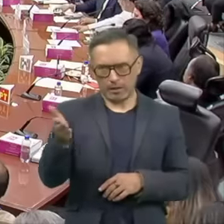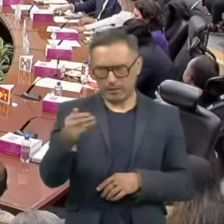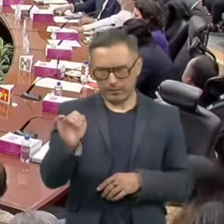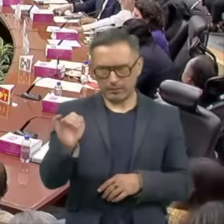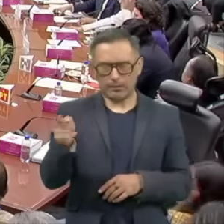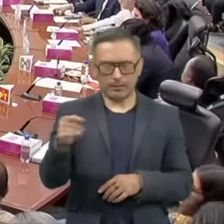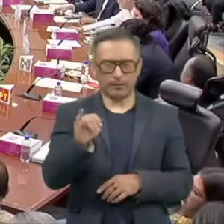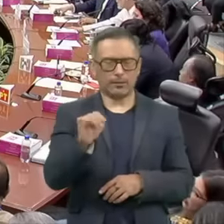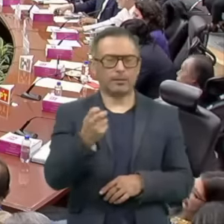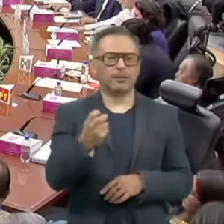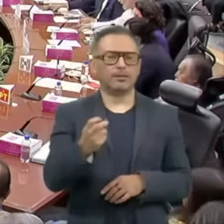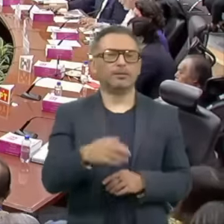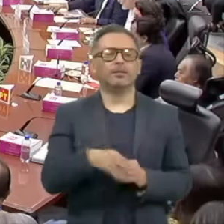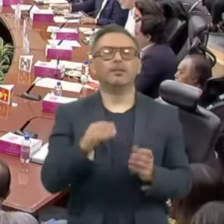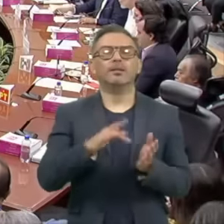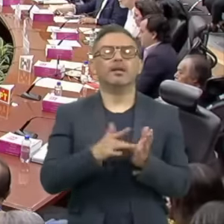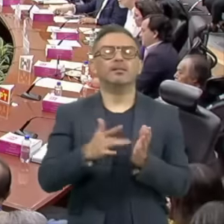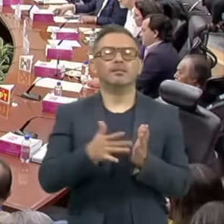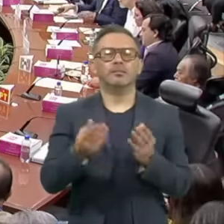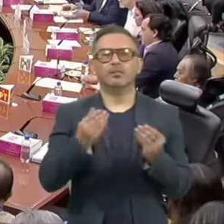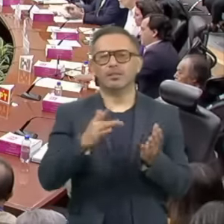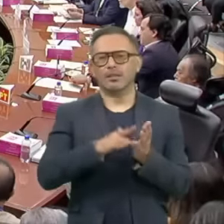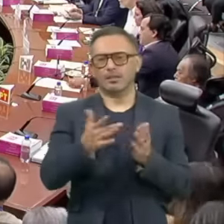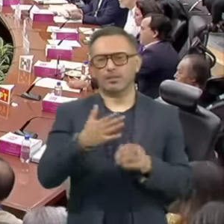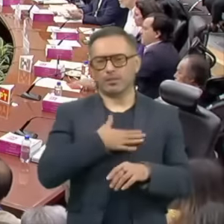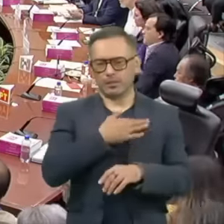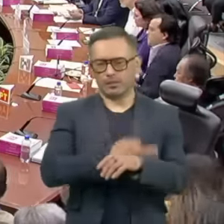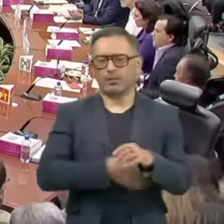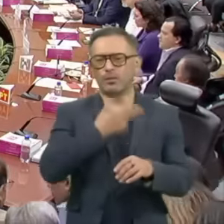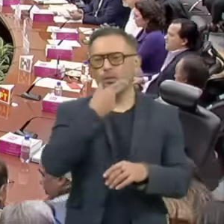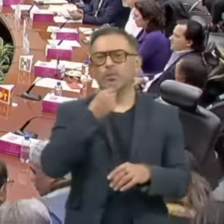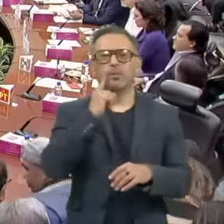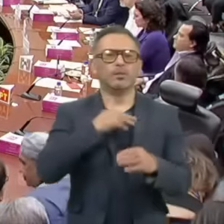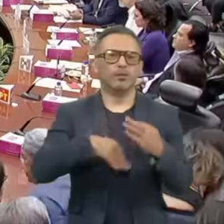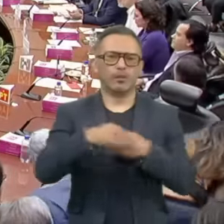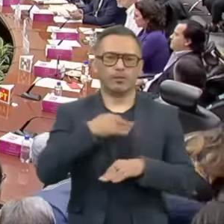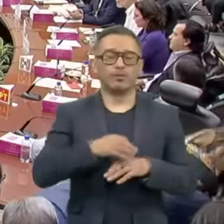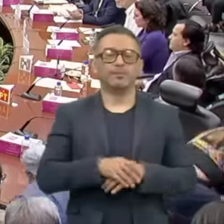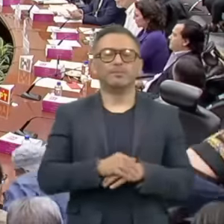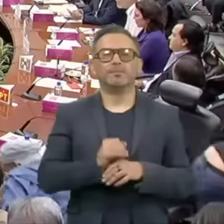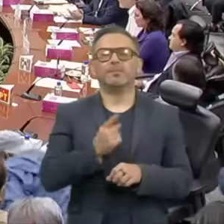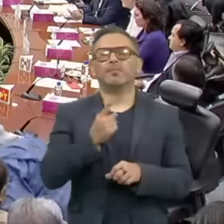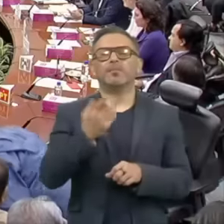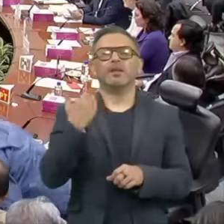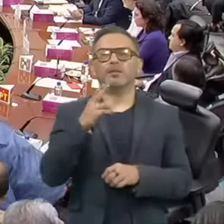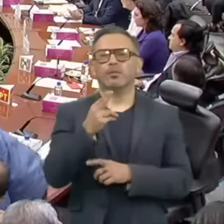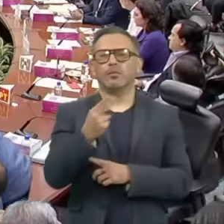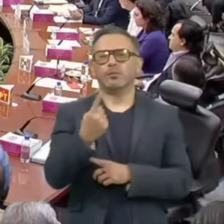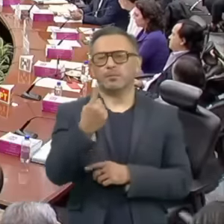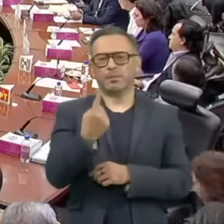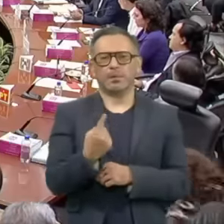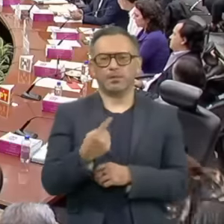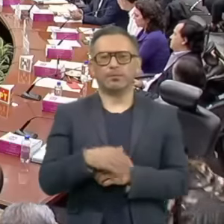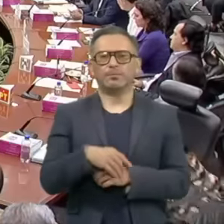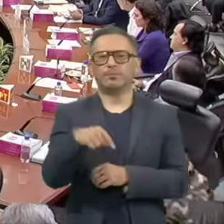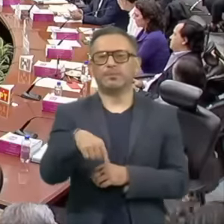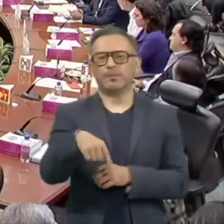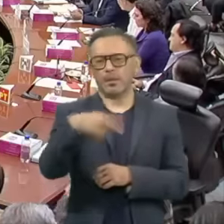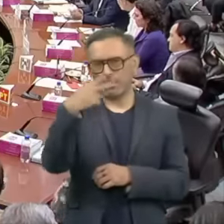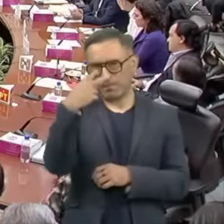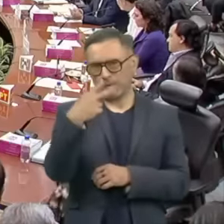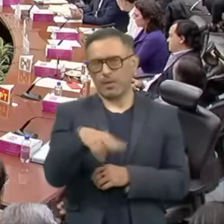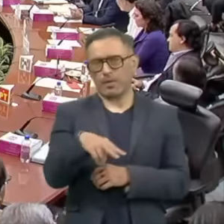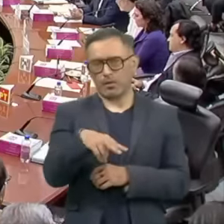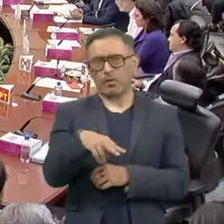es. Gracias, adelante, diputado. Muchas gracias, muy buenas tardes a todas y todos. El 1 de noviembre se presenta en México nuevamente